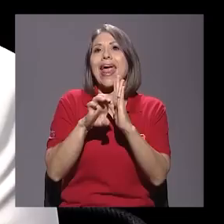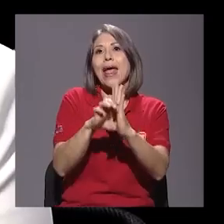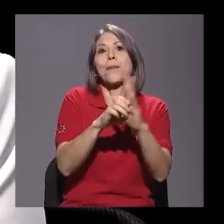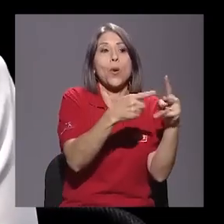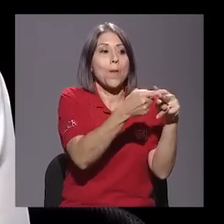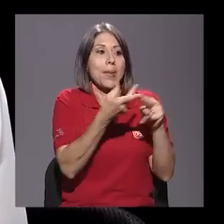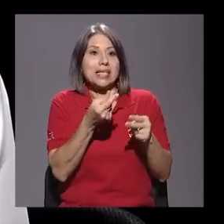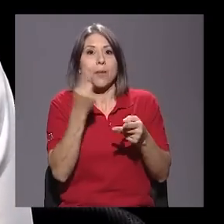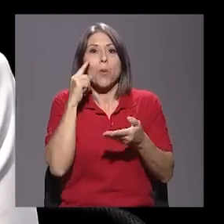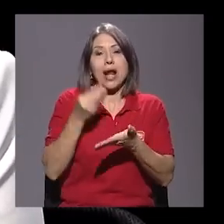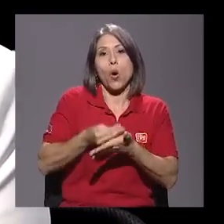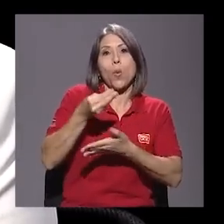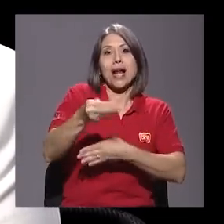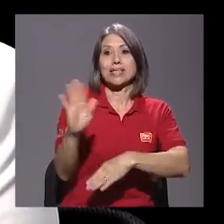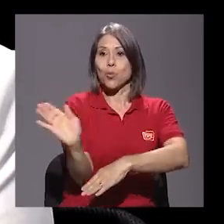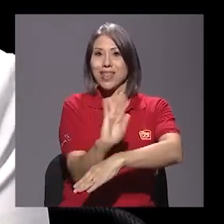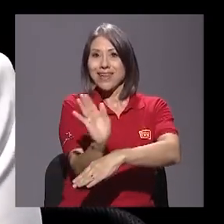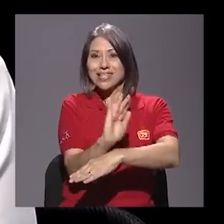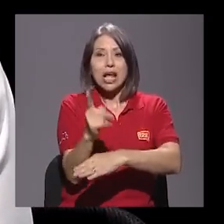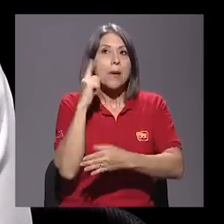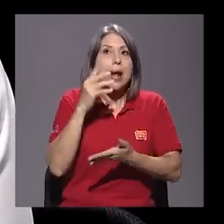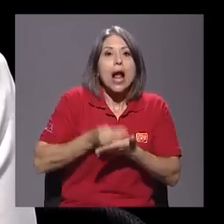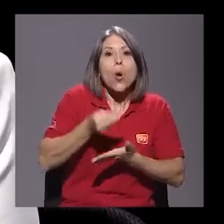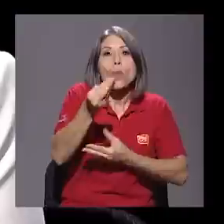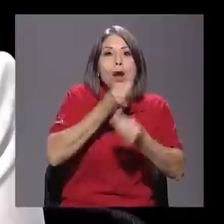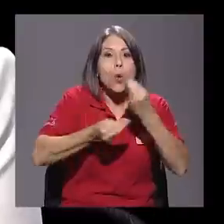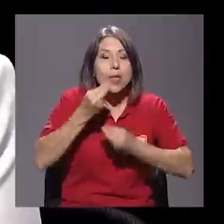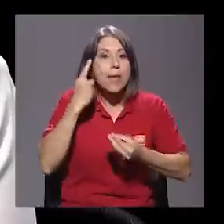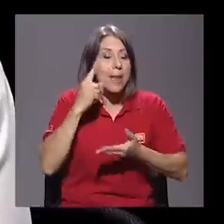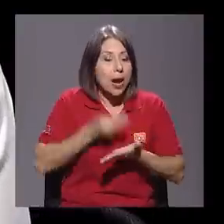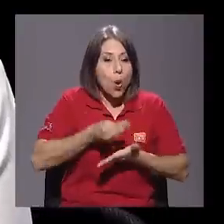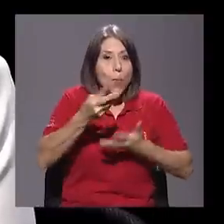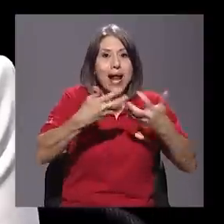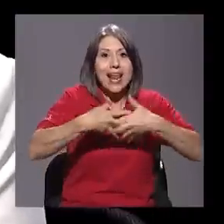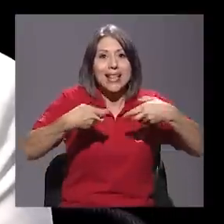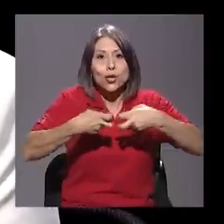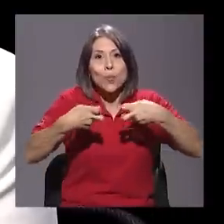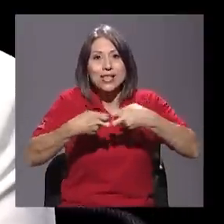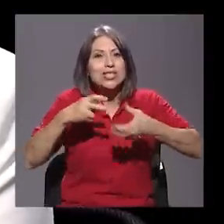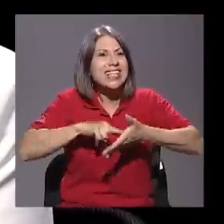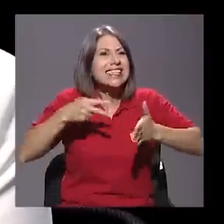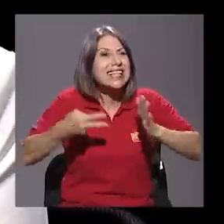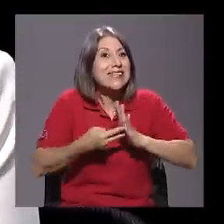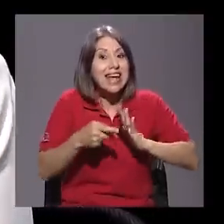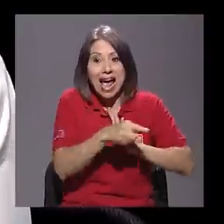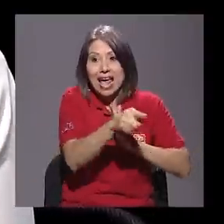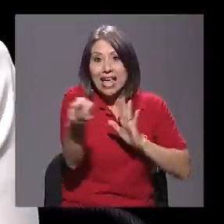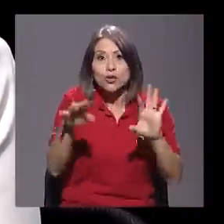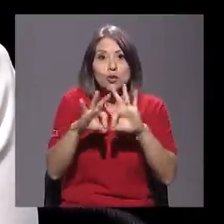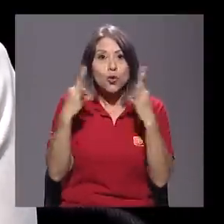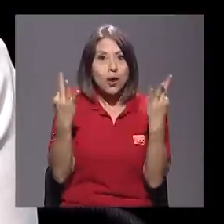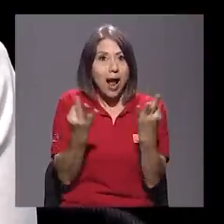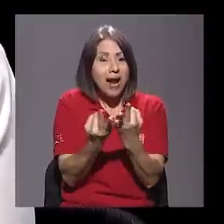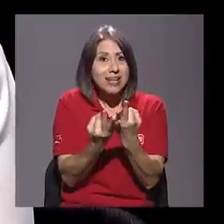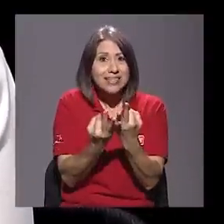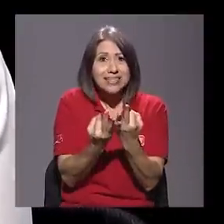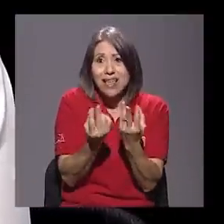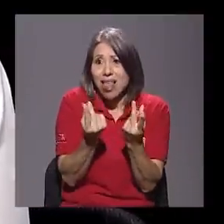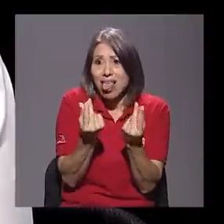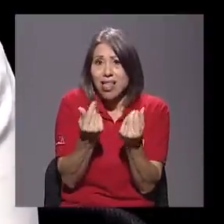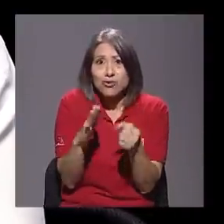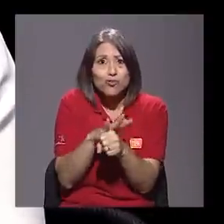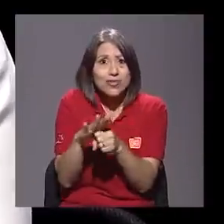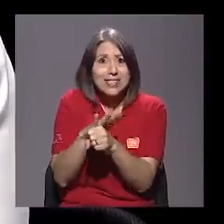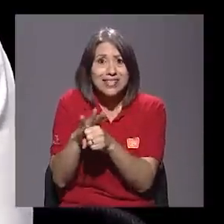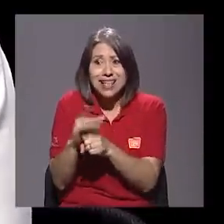para comprarse un televisor o para comprar el diario o para comprar electrodomésticos, significa que a esos hogares no les está